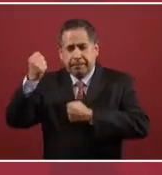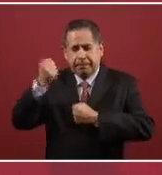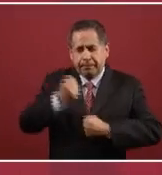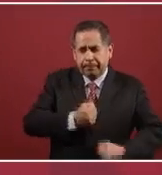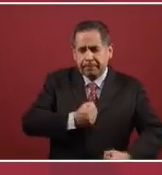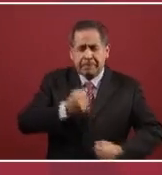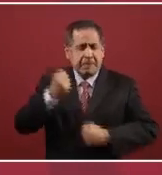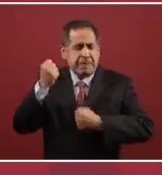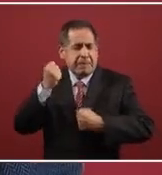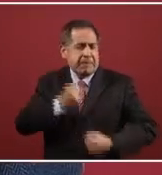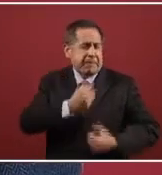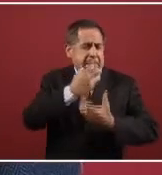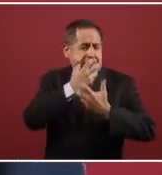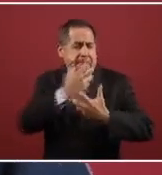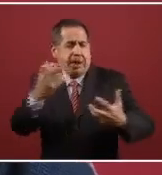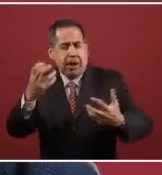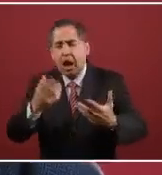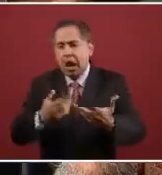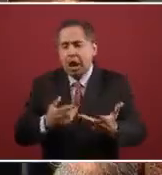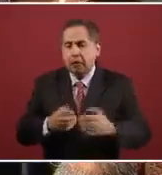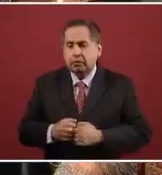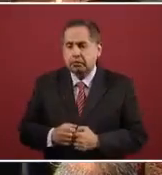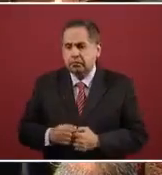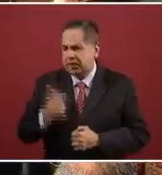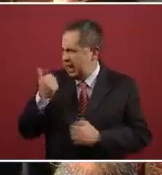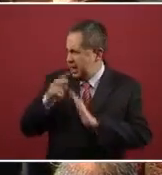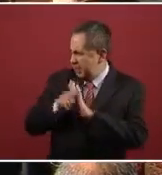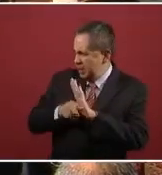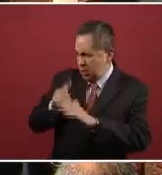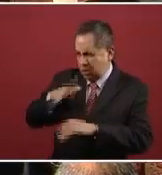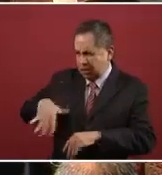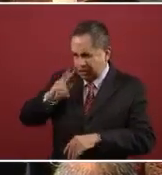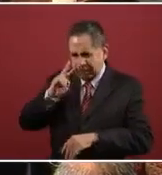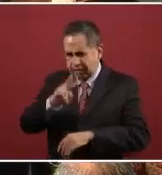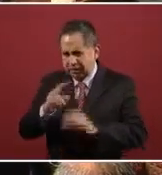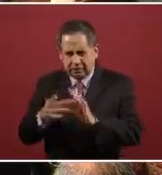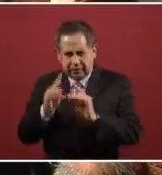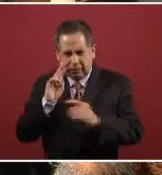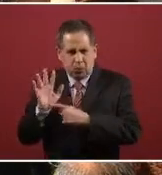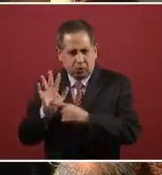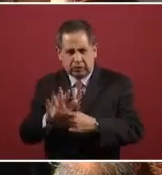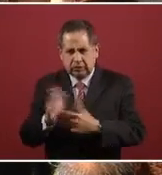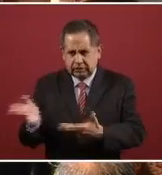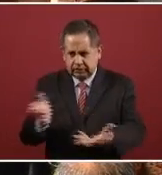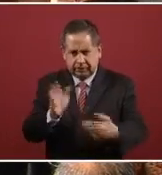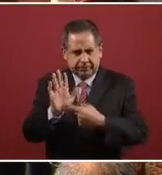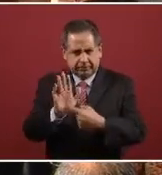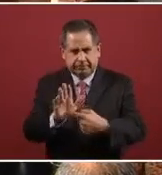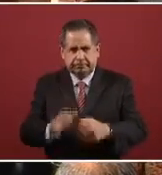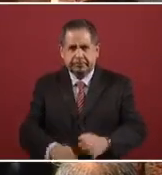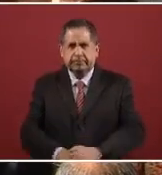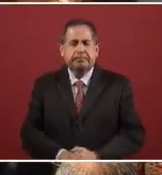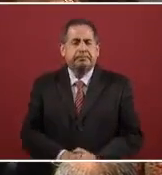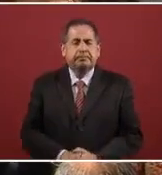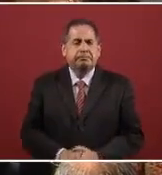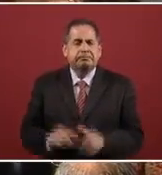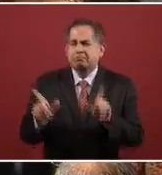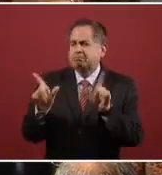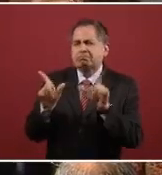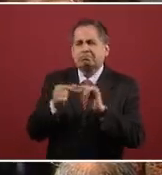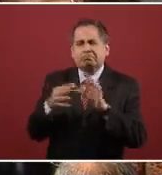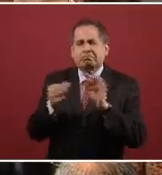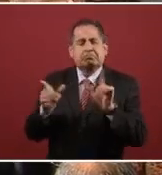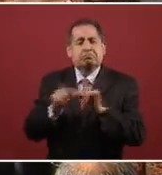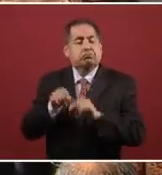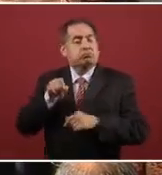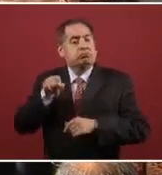Palacio. Hay un video, si lo tenemos por ahí. Sí, es muy breve, en